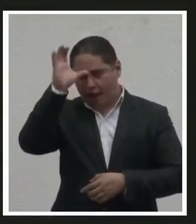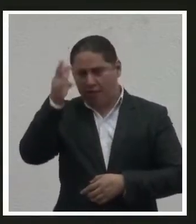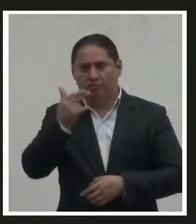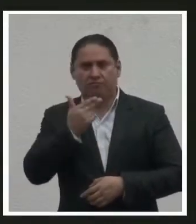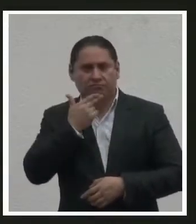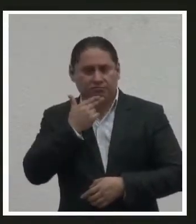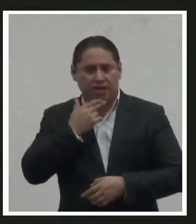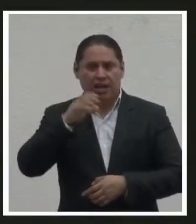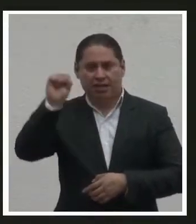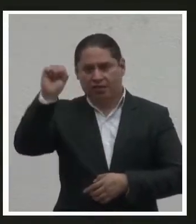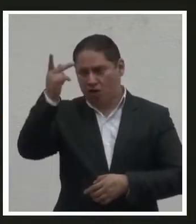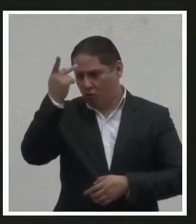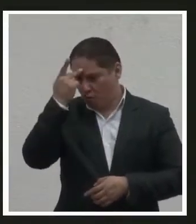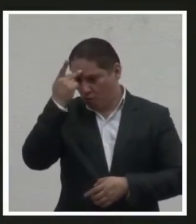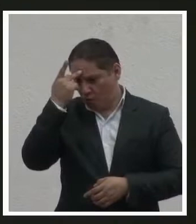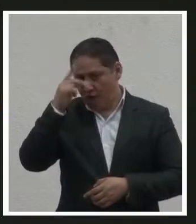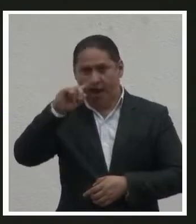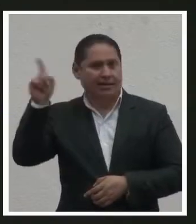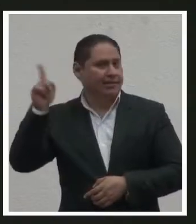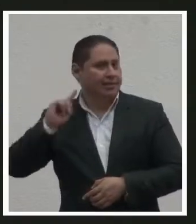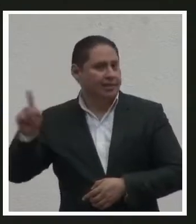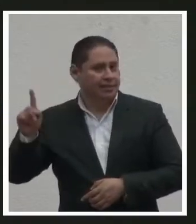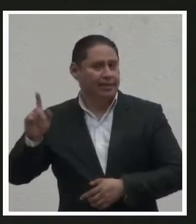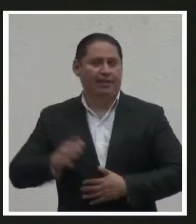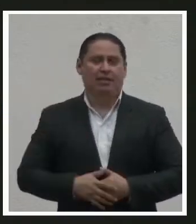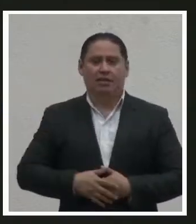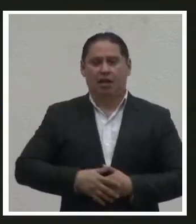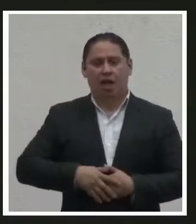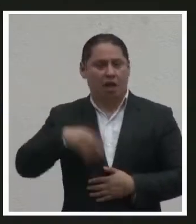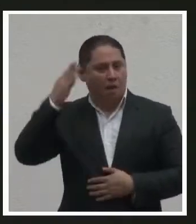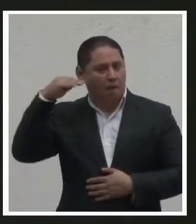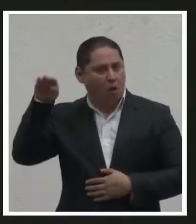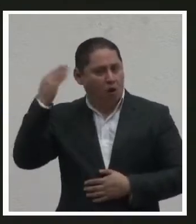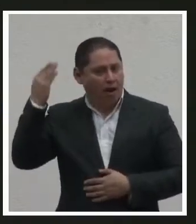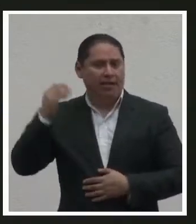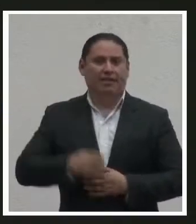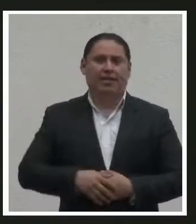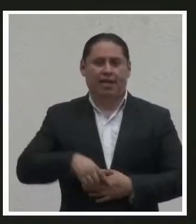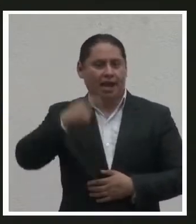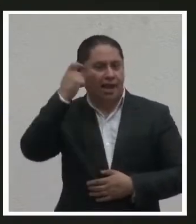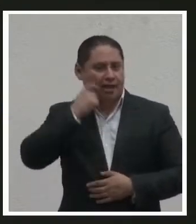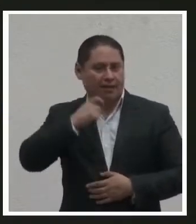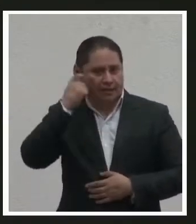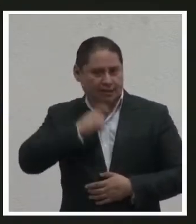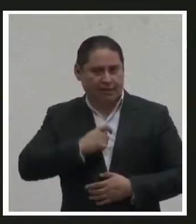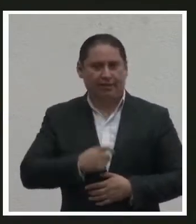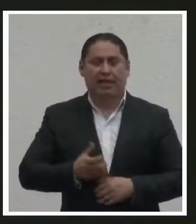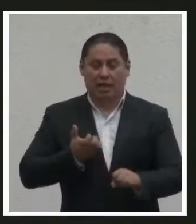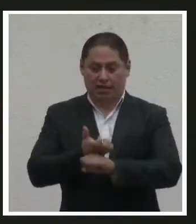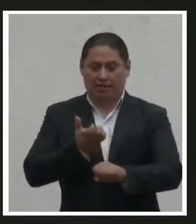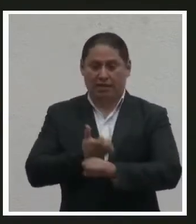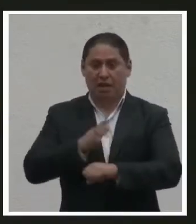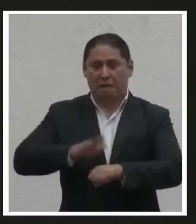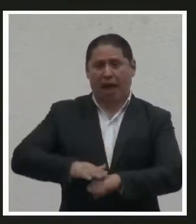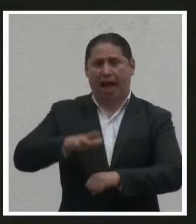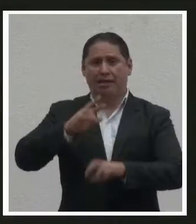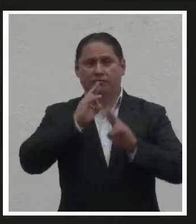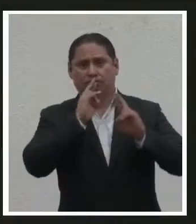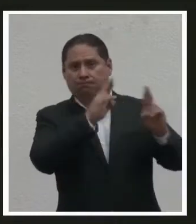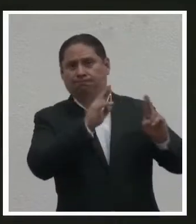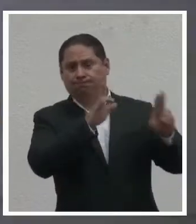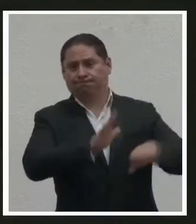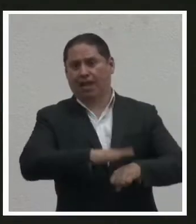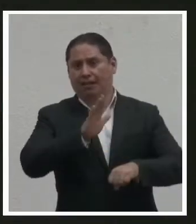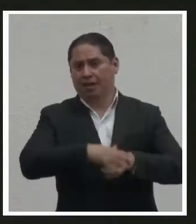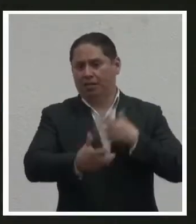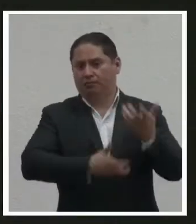Luis Potosí, Zacatecas, Morelos y Guerrero, somos las entidades que más reportan el mayor número de